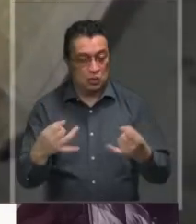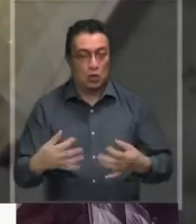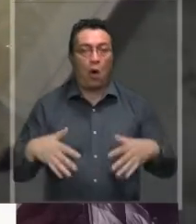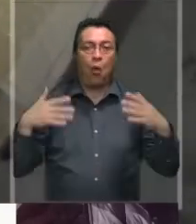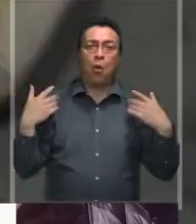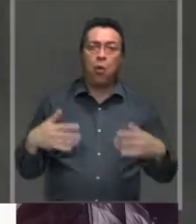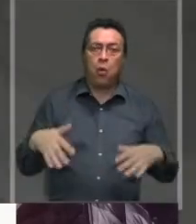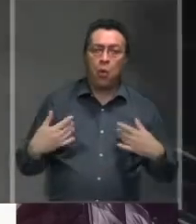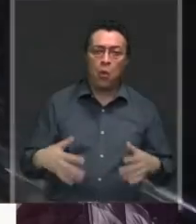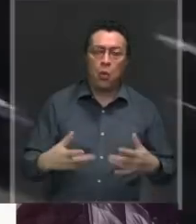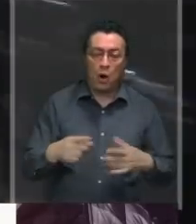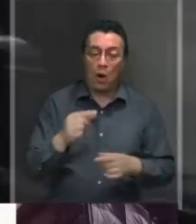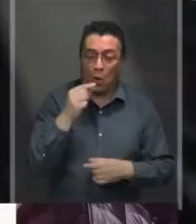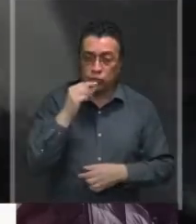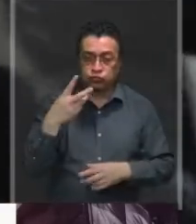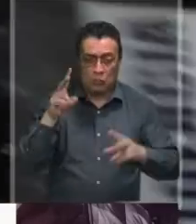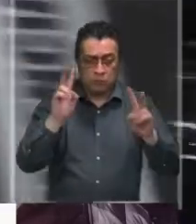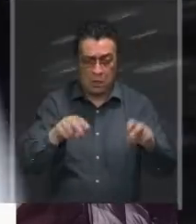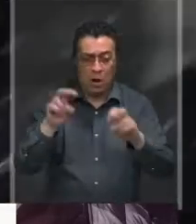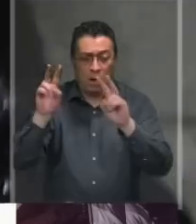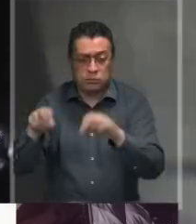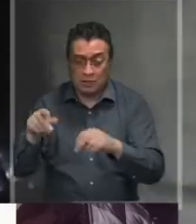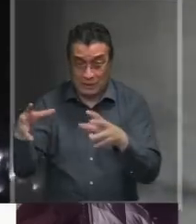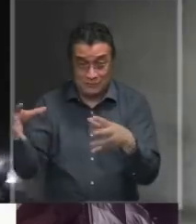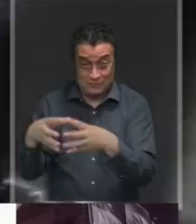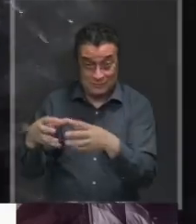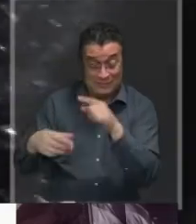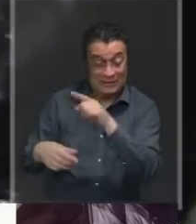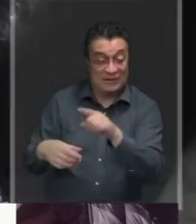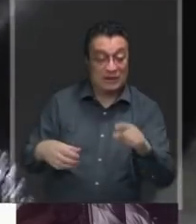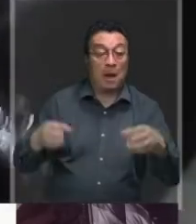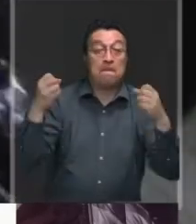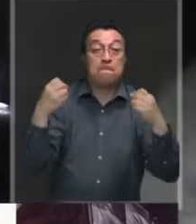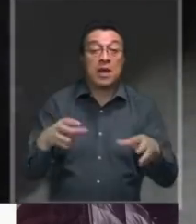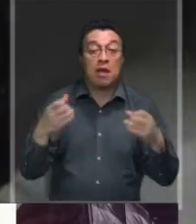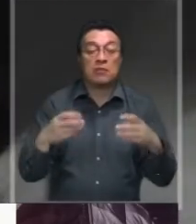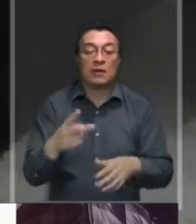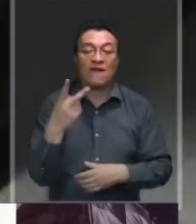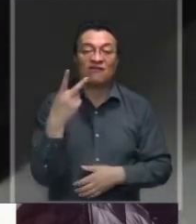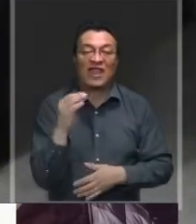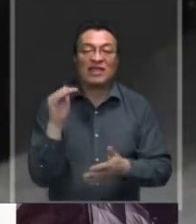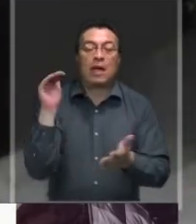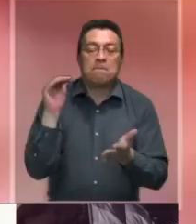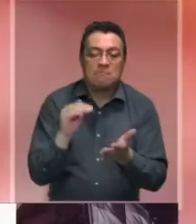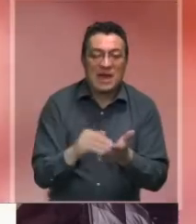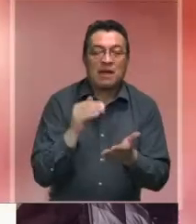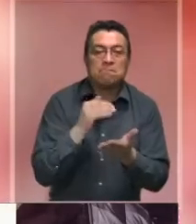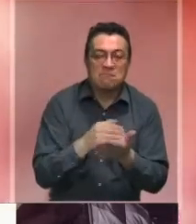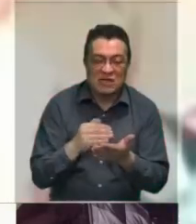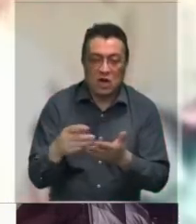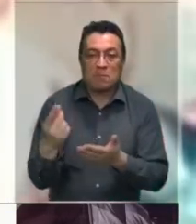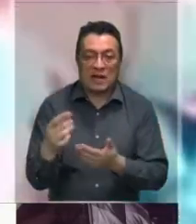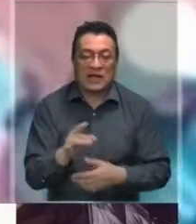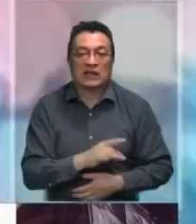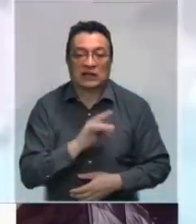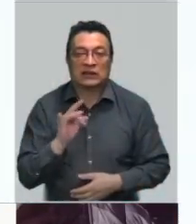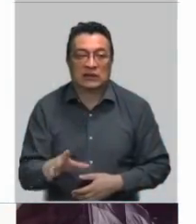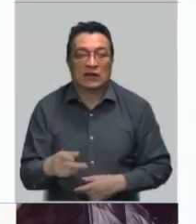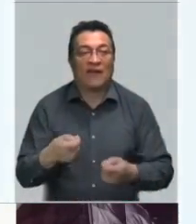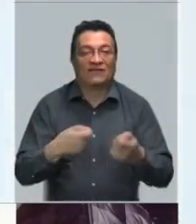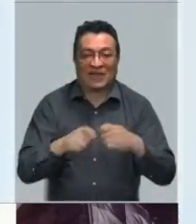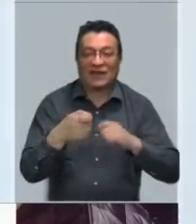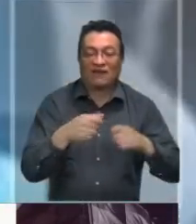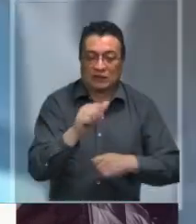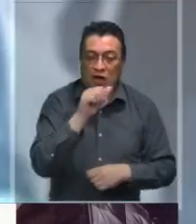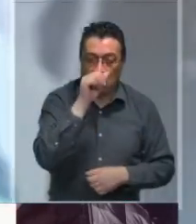asombrar. Solo en los últimos decomisos, estas organizaciones perdieron alrededor de 20.000 millones de pesos chilenos por la venta de esta